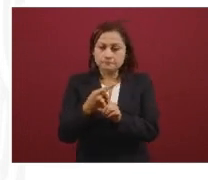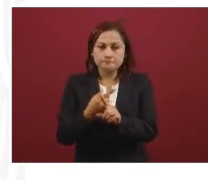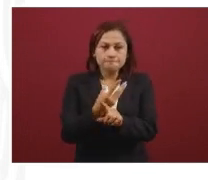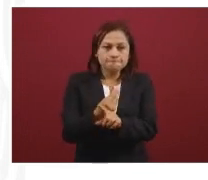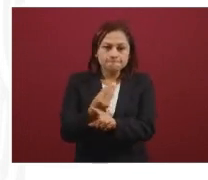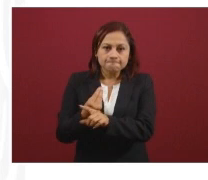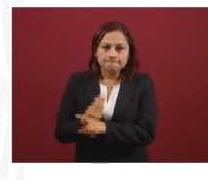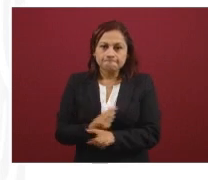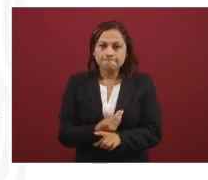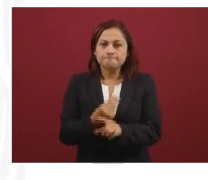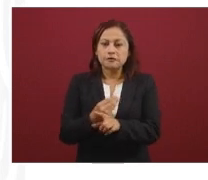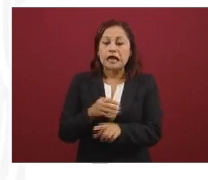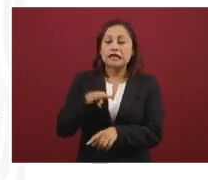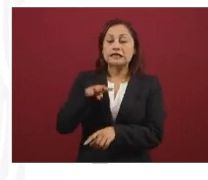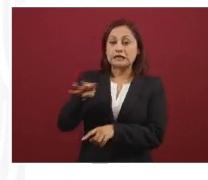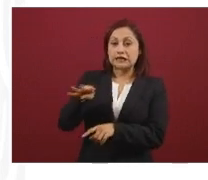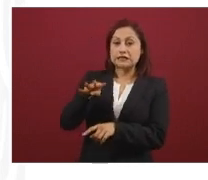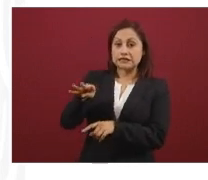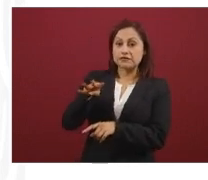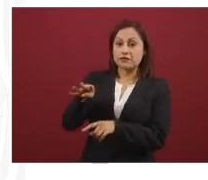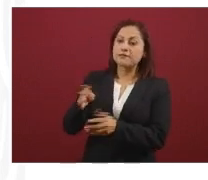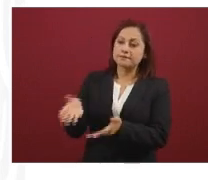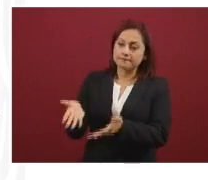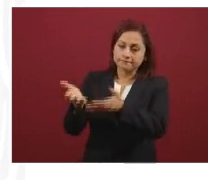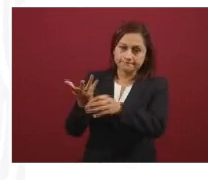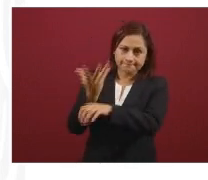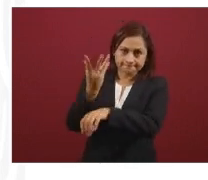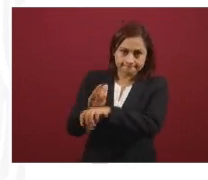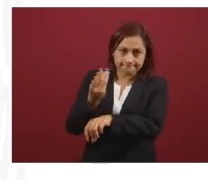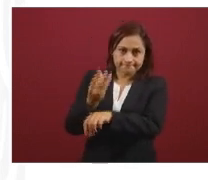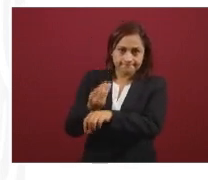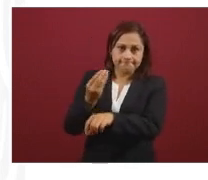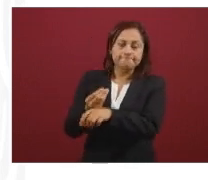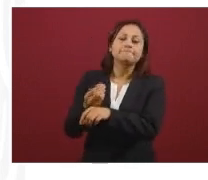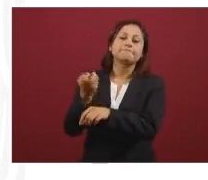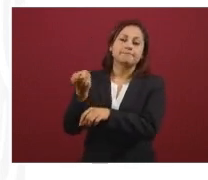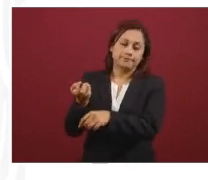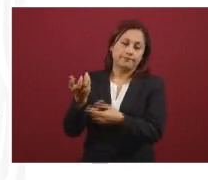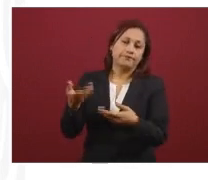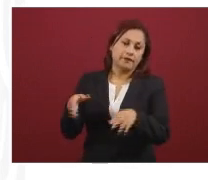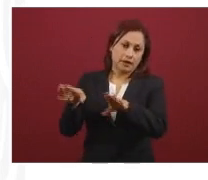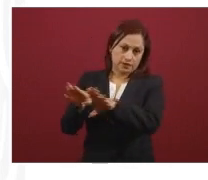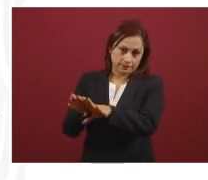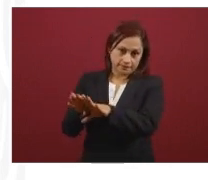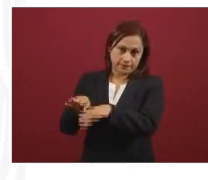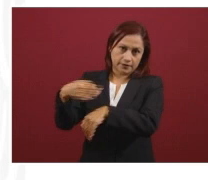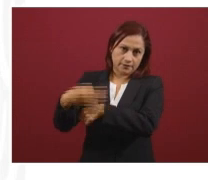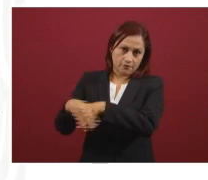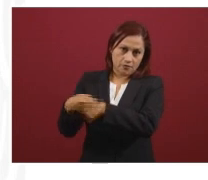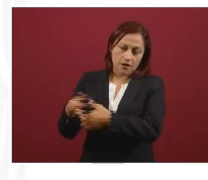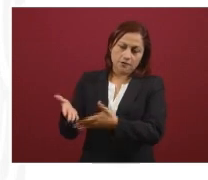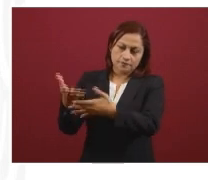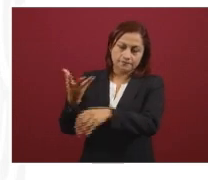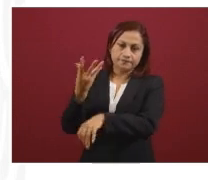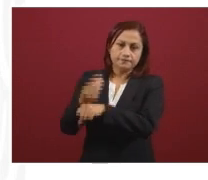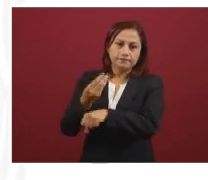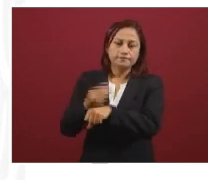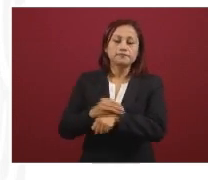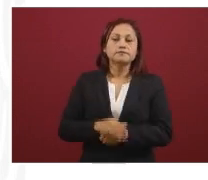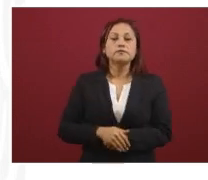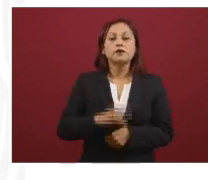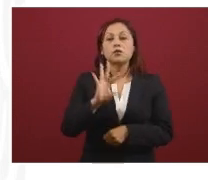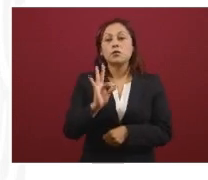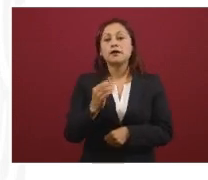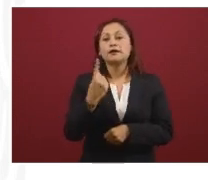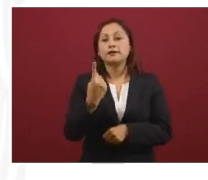fueron puestas a calibración otra vez, temporalmente cerradas, 41